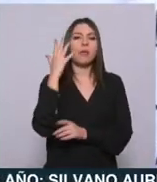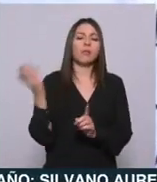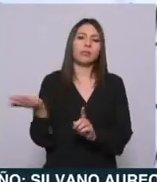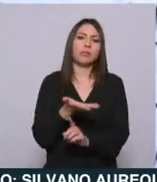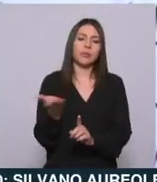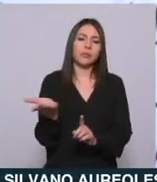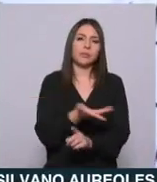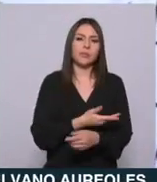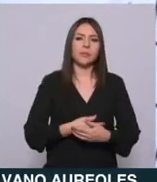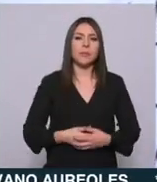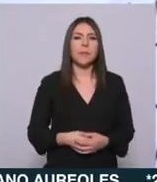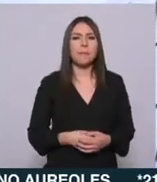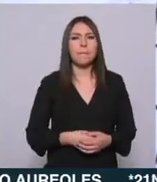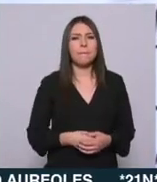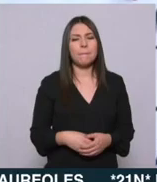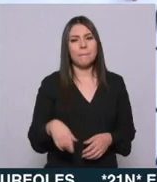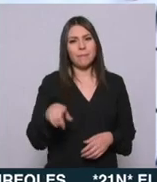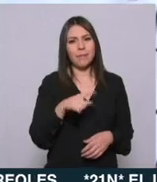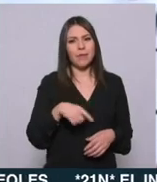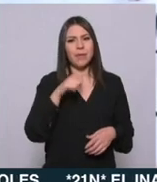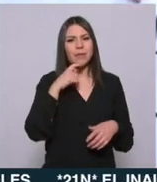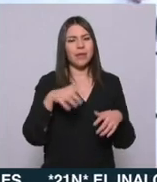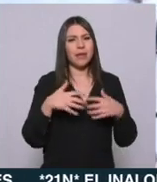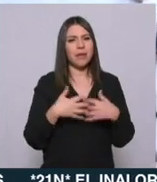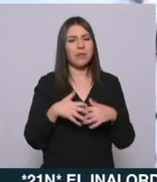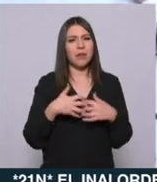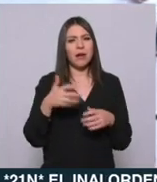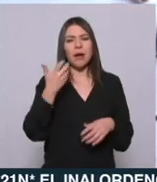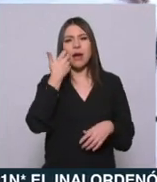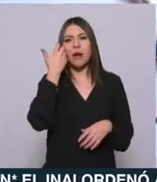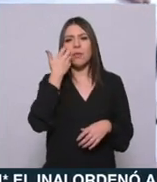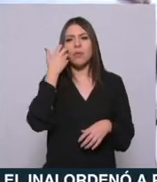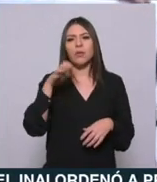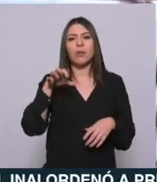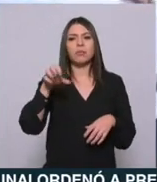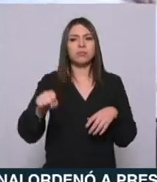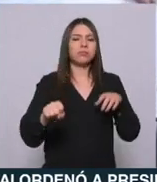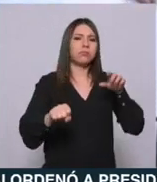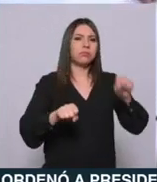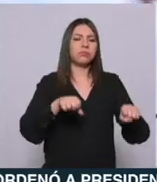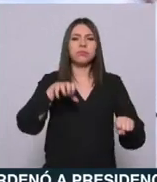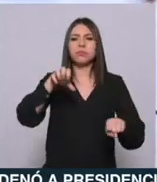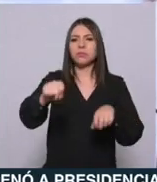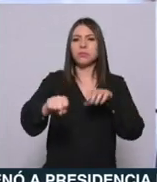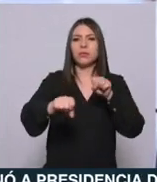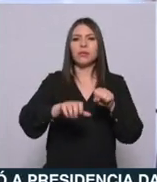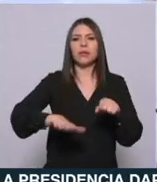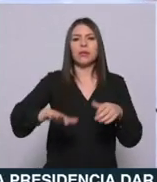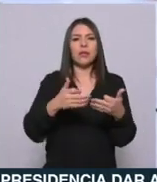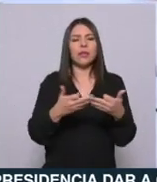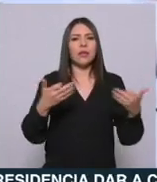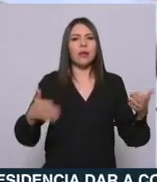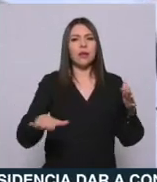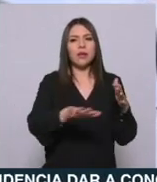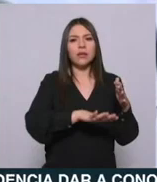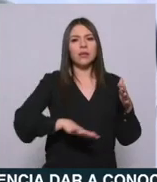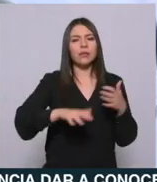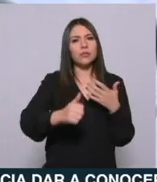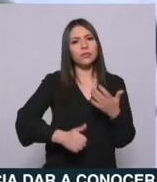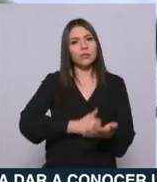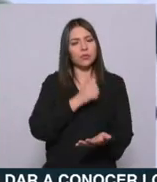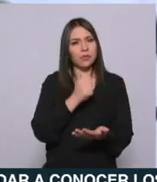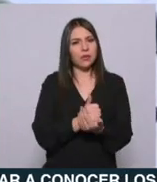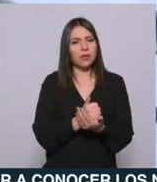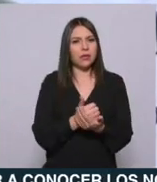de las empresas privadas que se han apoderado del territorio en la ciudad